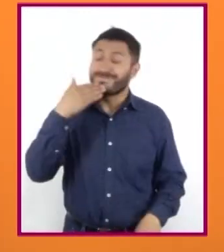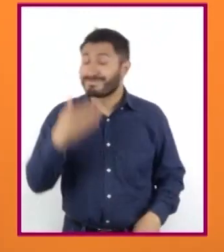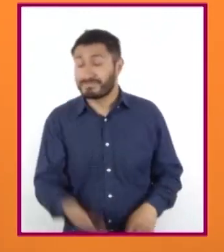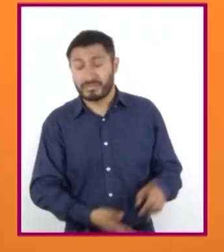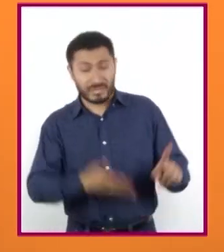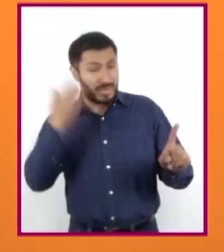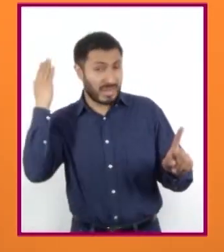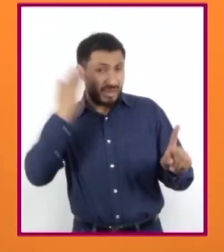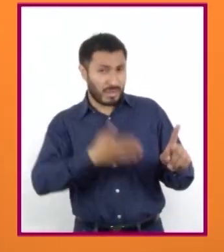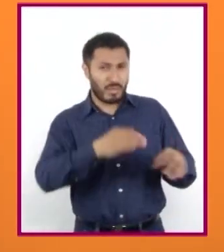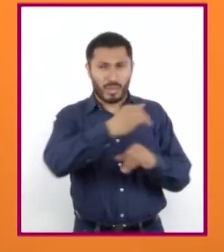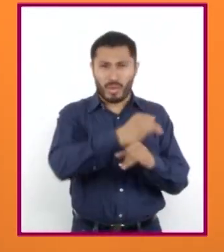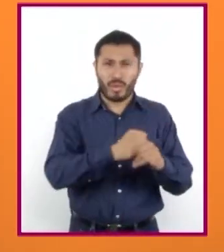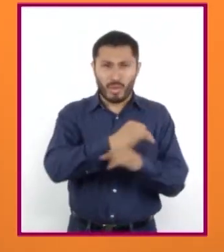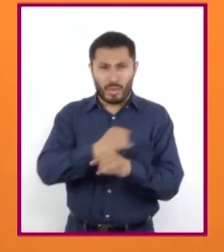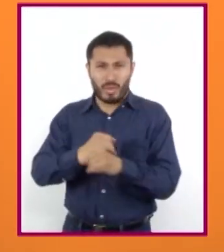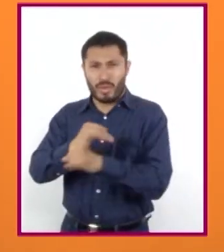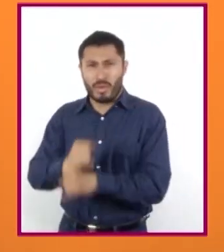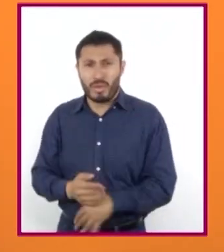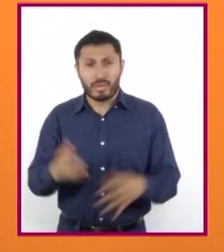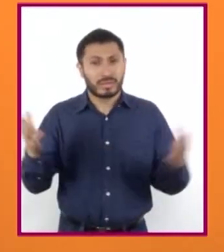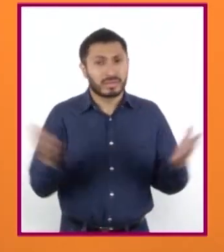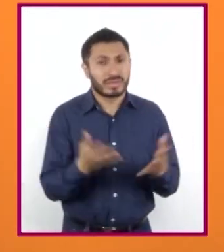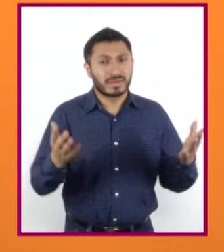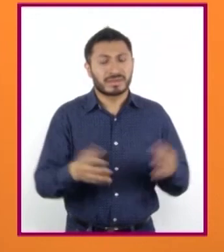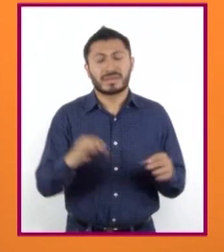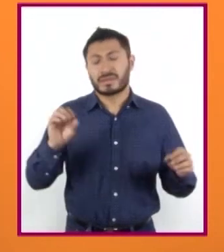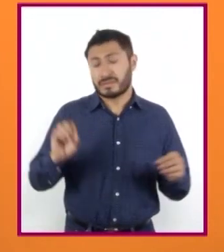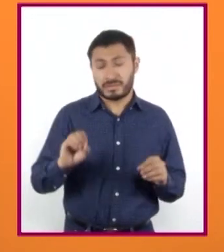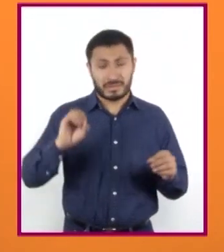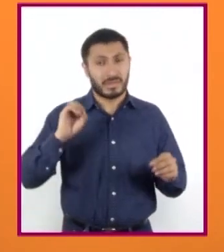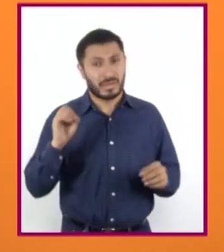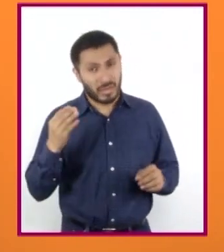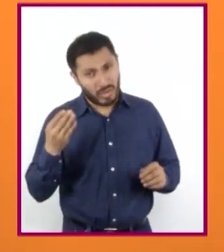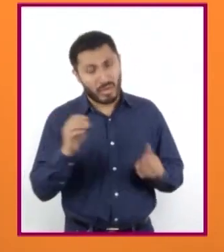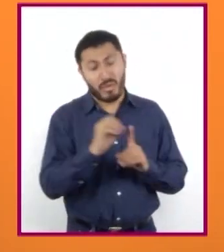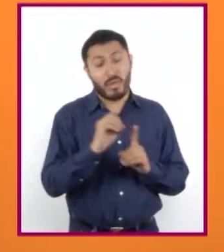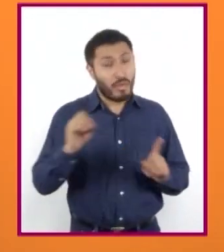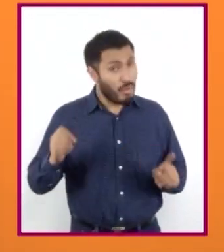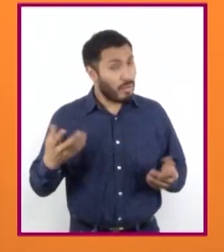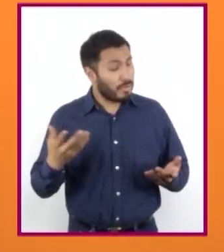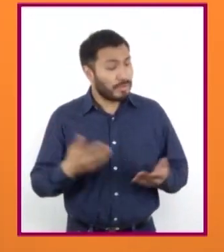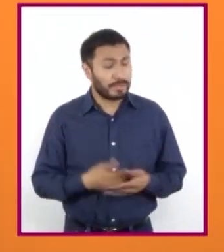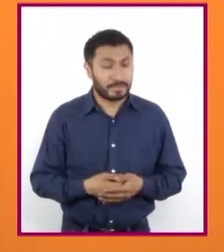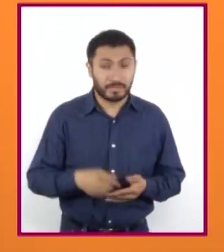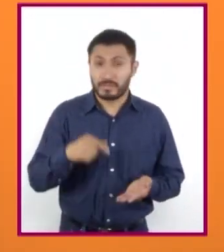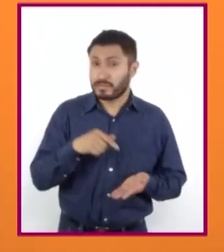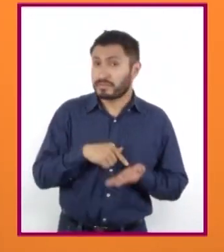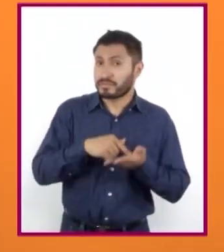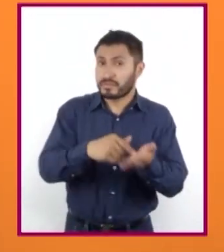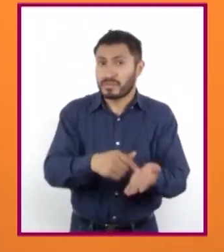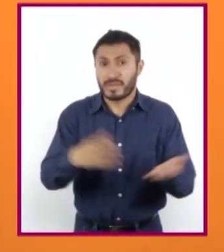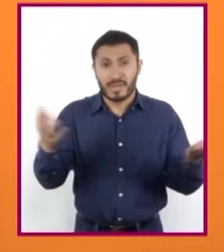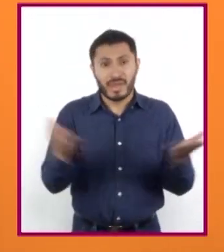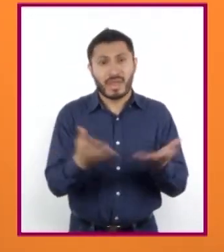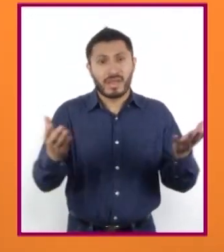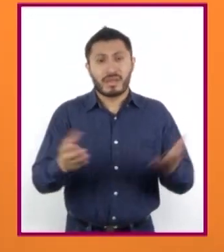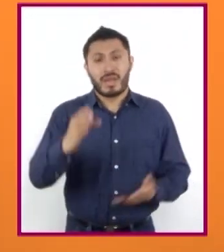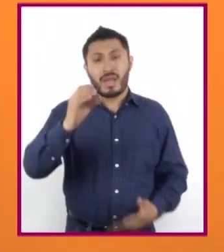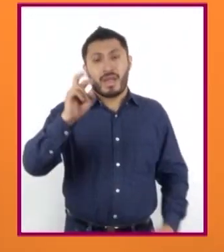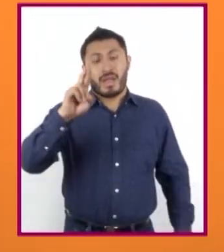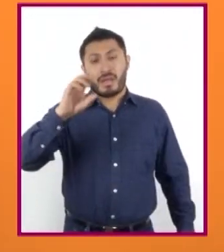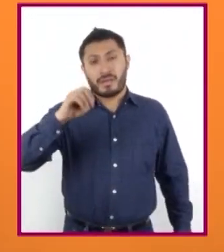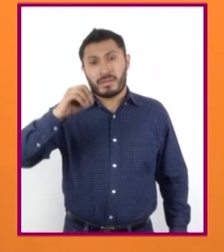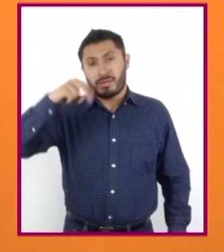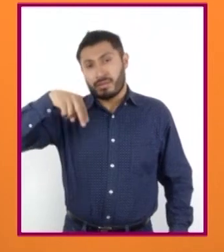intención de que su investigación se lleve de manera lógica y ordenada. Les propongo realizar un cronograma de